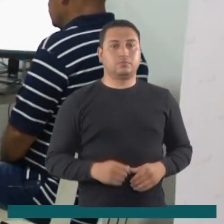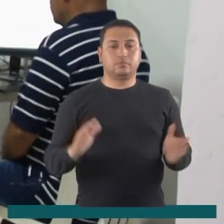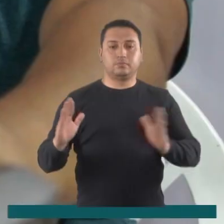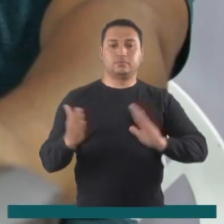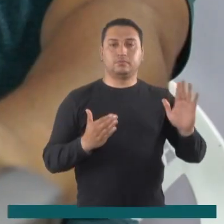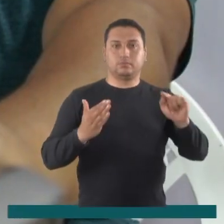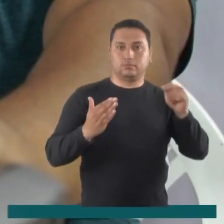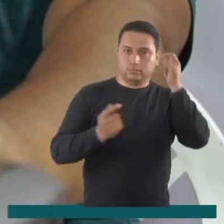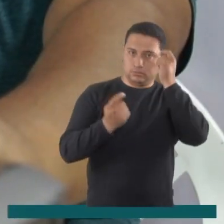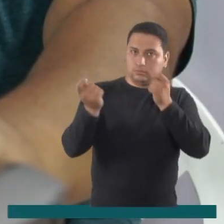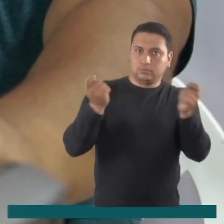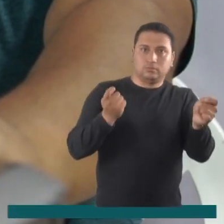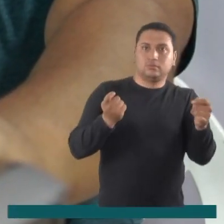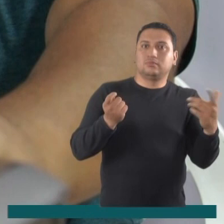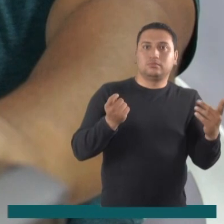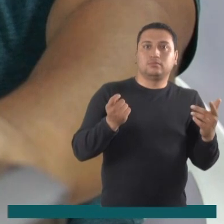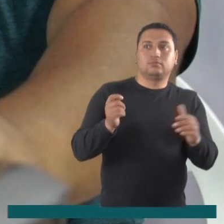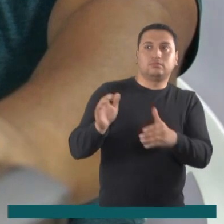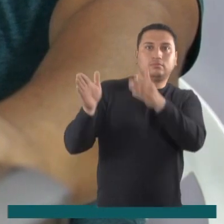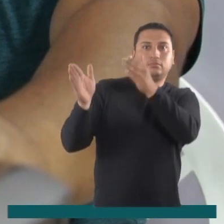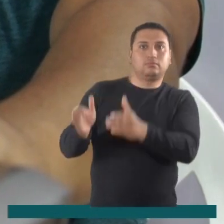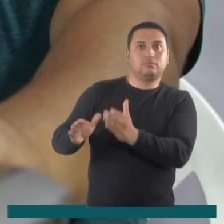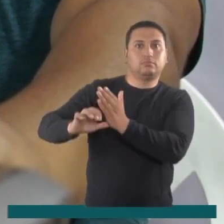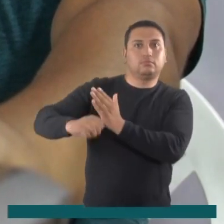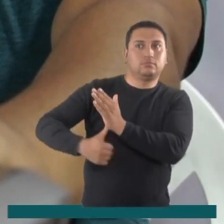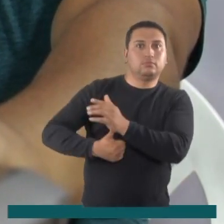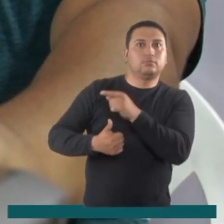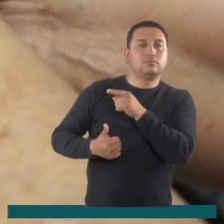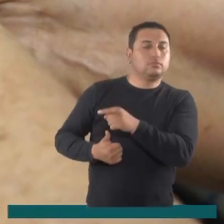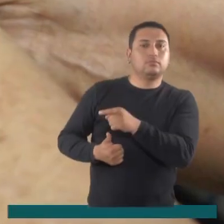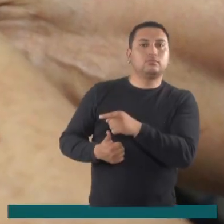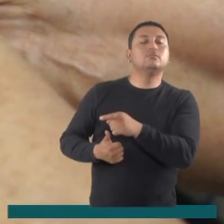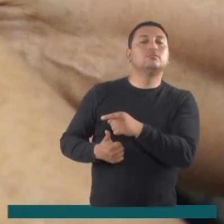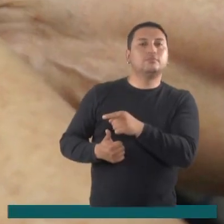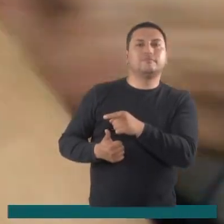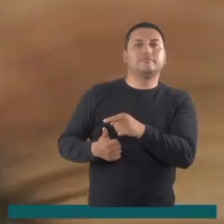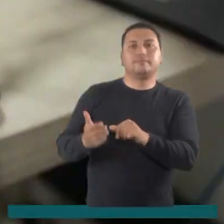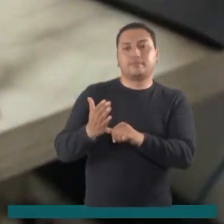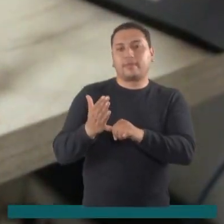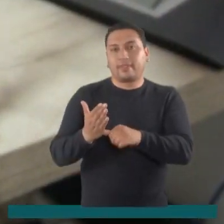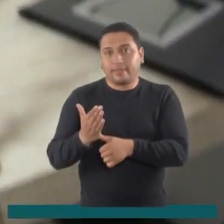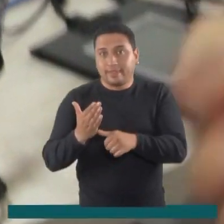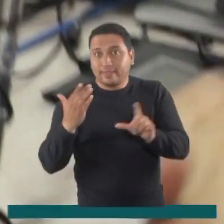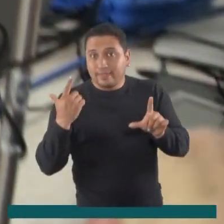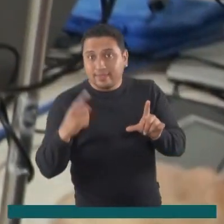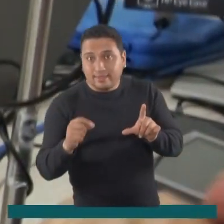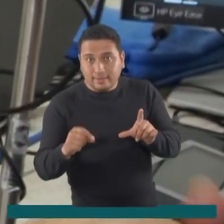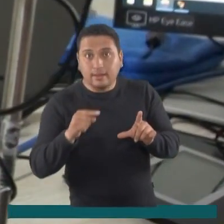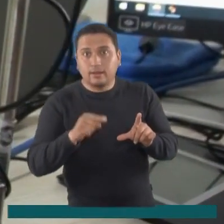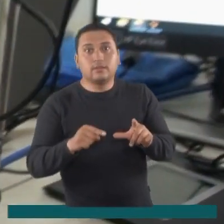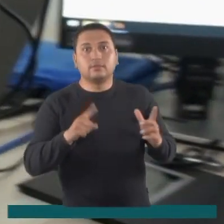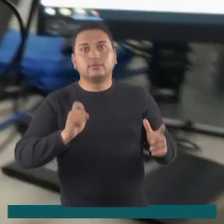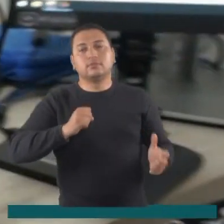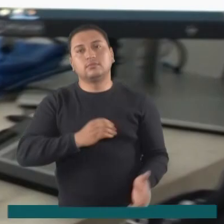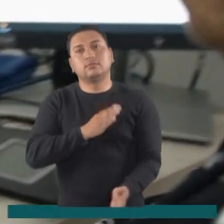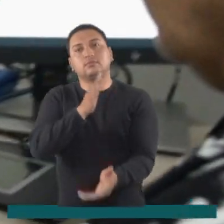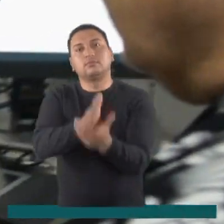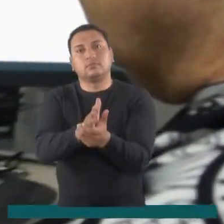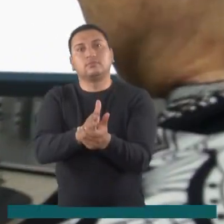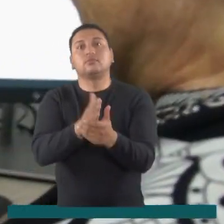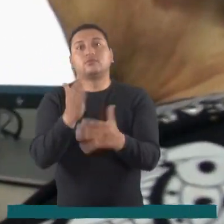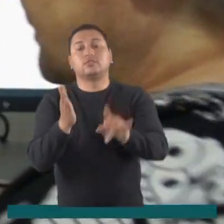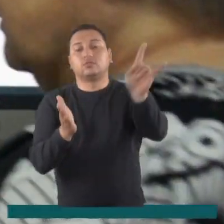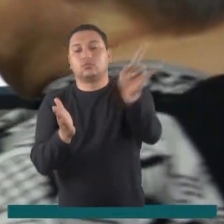alguna. El plan estratégico de la Registraduría del siglo XXI establece que la cédula digital se expedirá de manera física